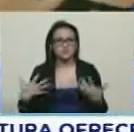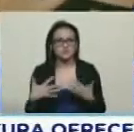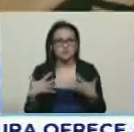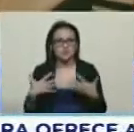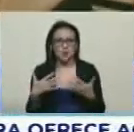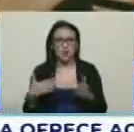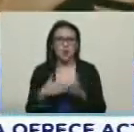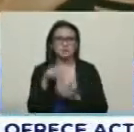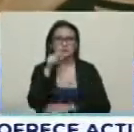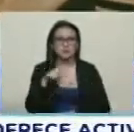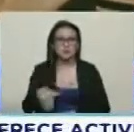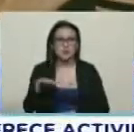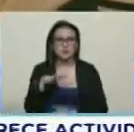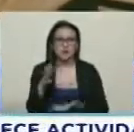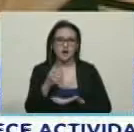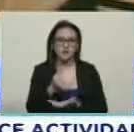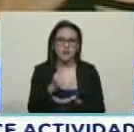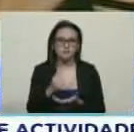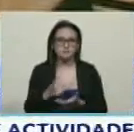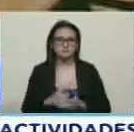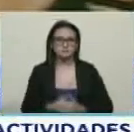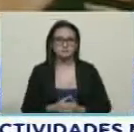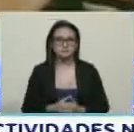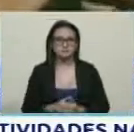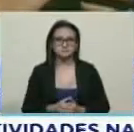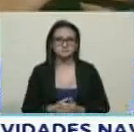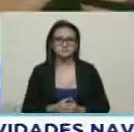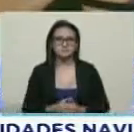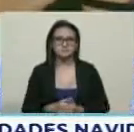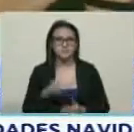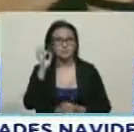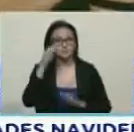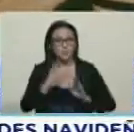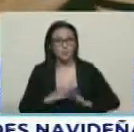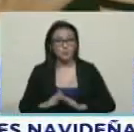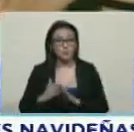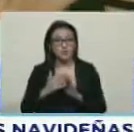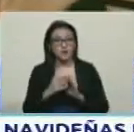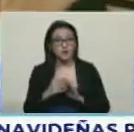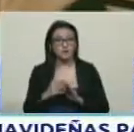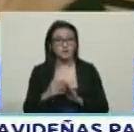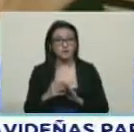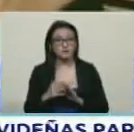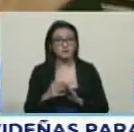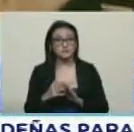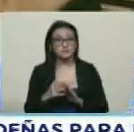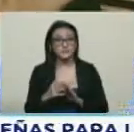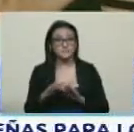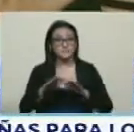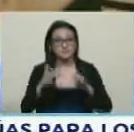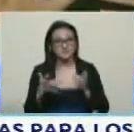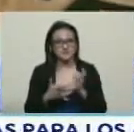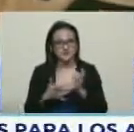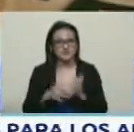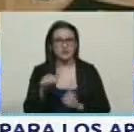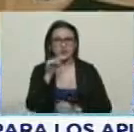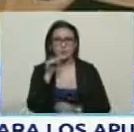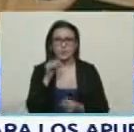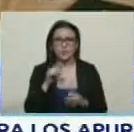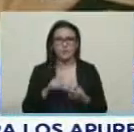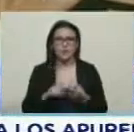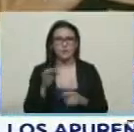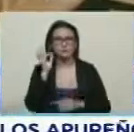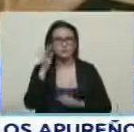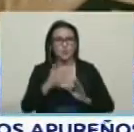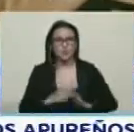pueblo, en los CLAP, en los comités locales de abastecimiento y producción, en los consejos comunales, en las comunas, en las mesas técnicas de agua, en los